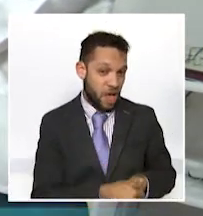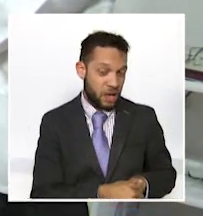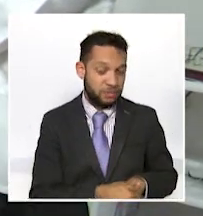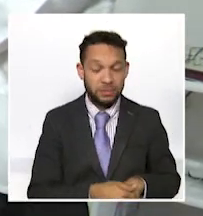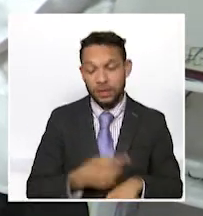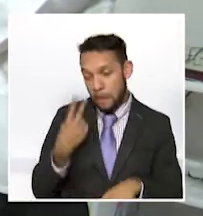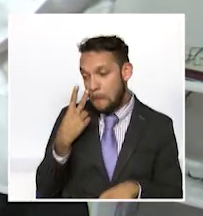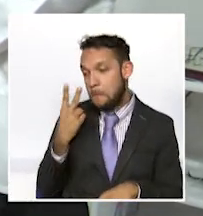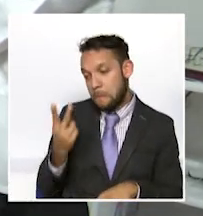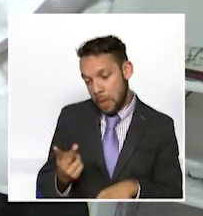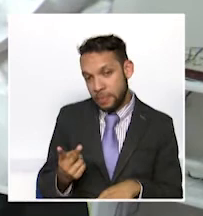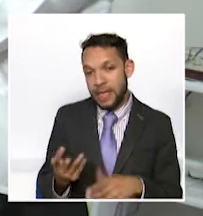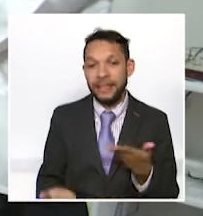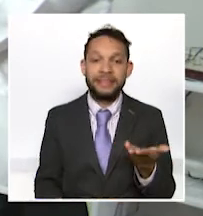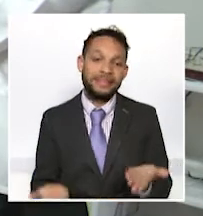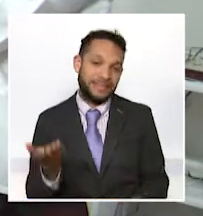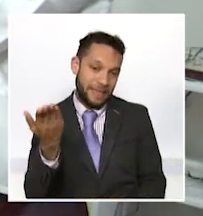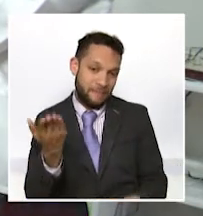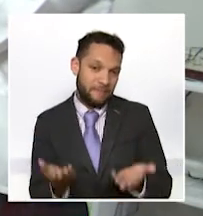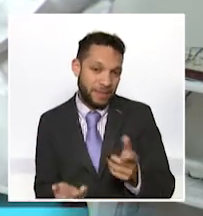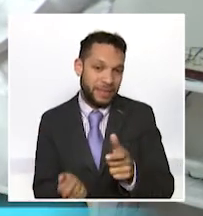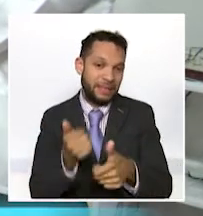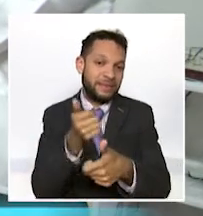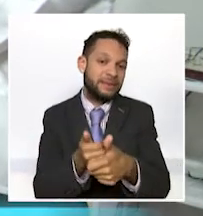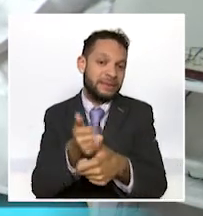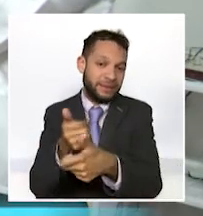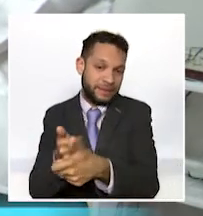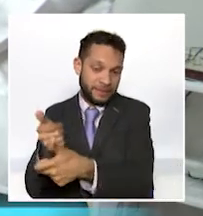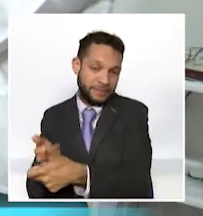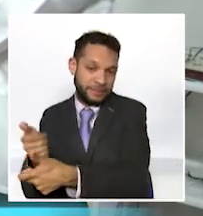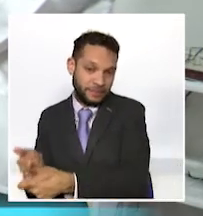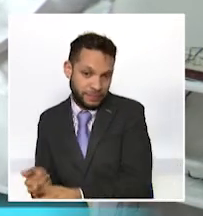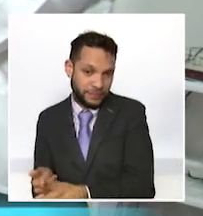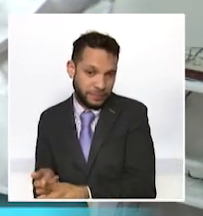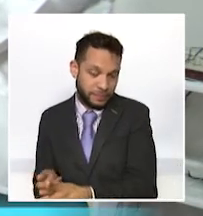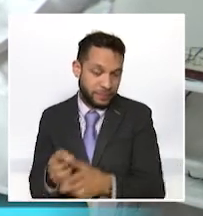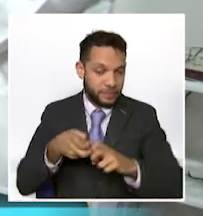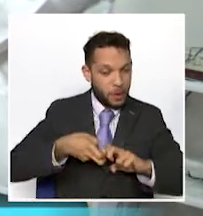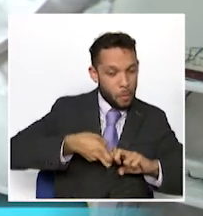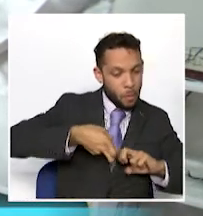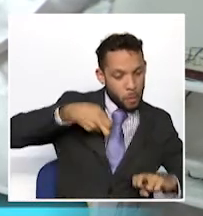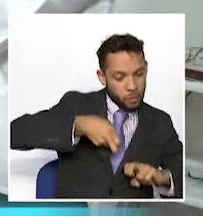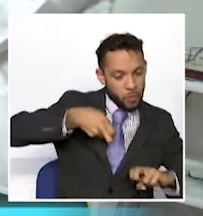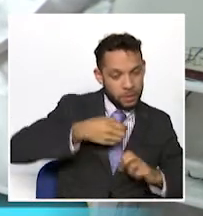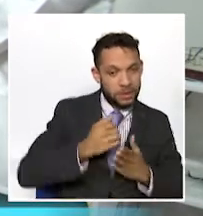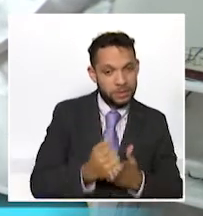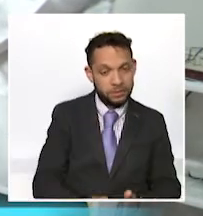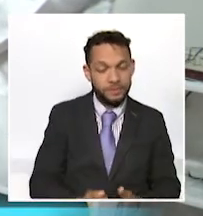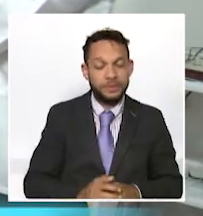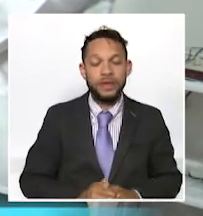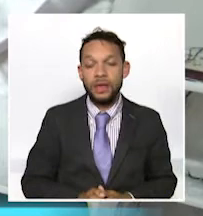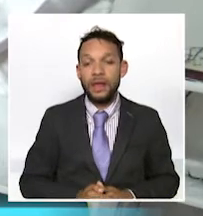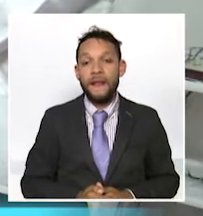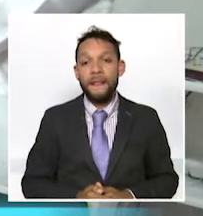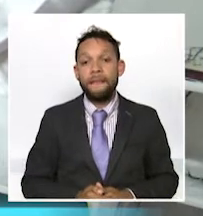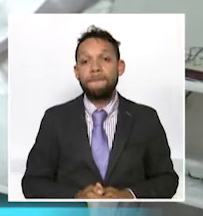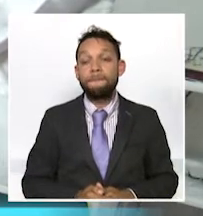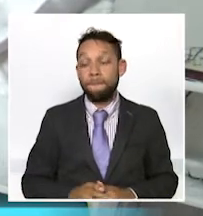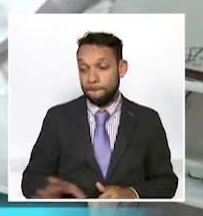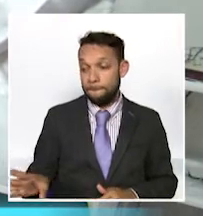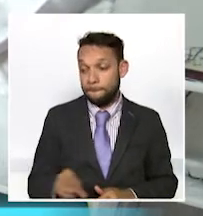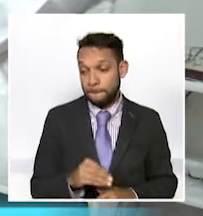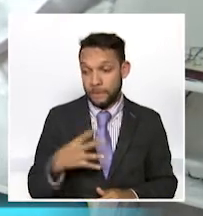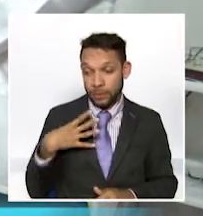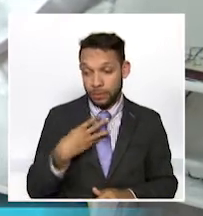neuroestructural. ¿Sí? El desarrollo de una masa muscular equilibrada perfectamente nos puede camuflar una desviación de columna. En el caso de ella, pues entramos a hacer